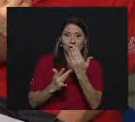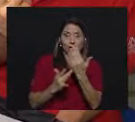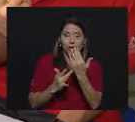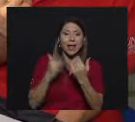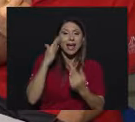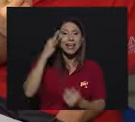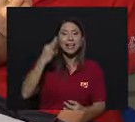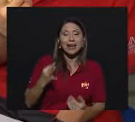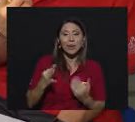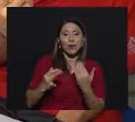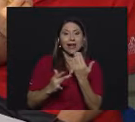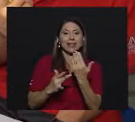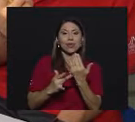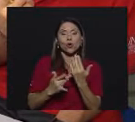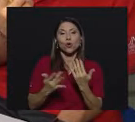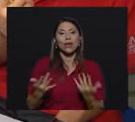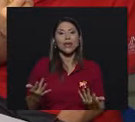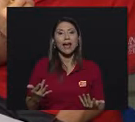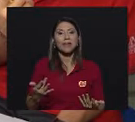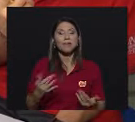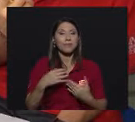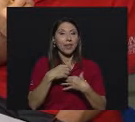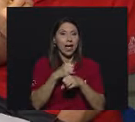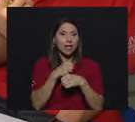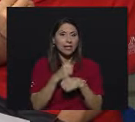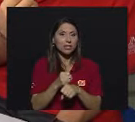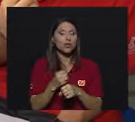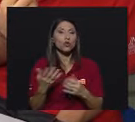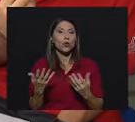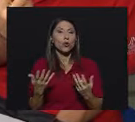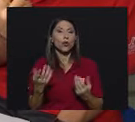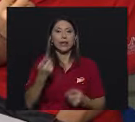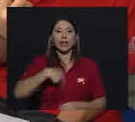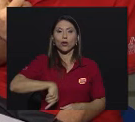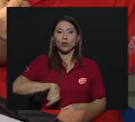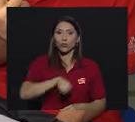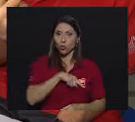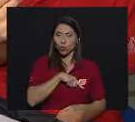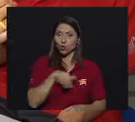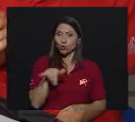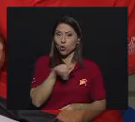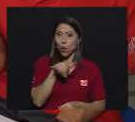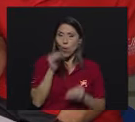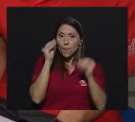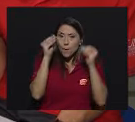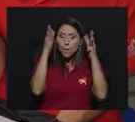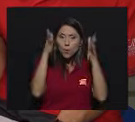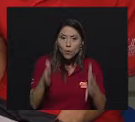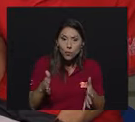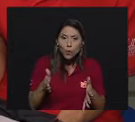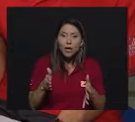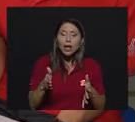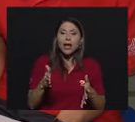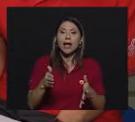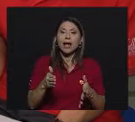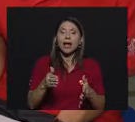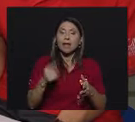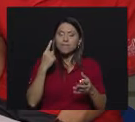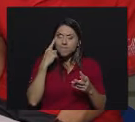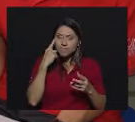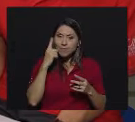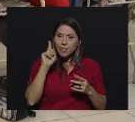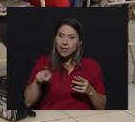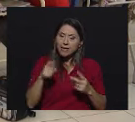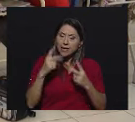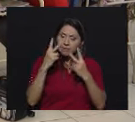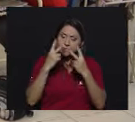Creo que la tecnología ha hecho que nosotros como formadores, como educadores, hagamos